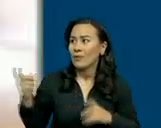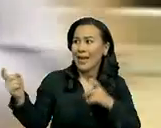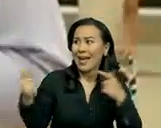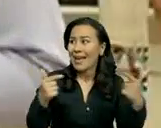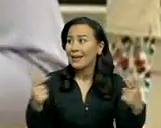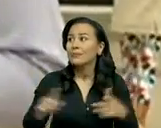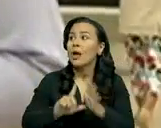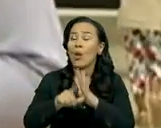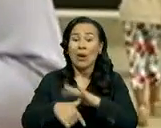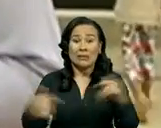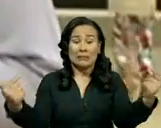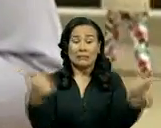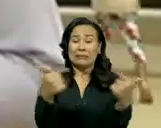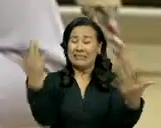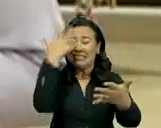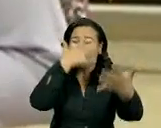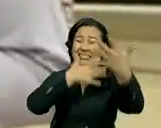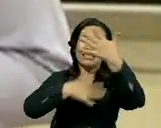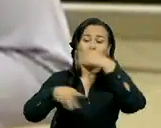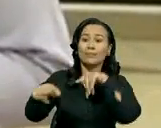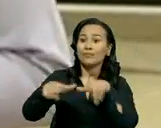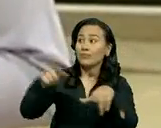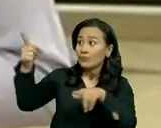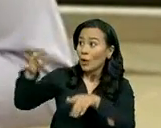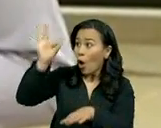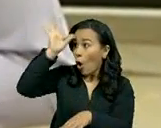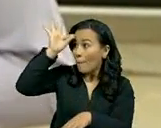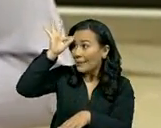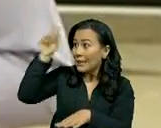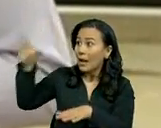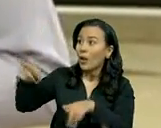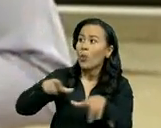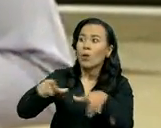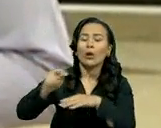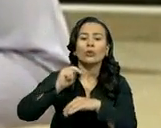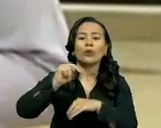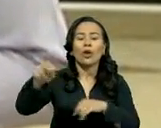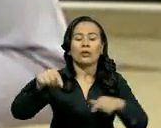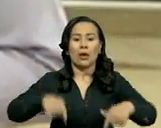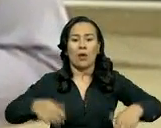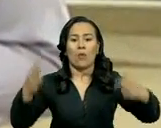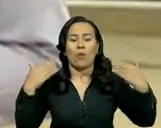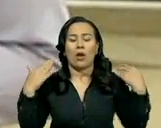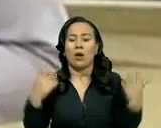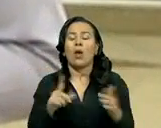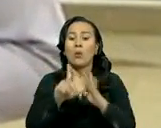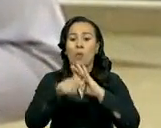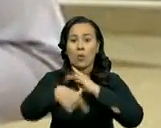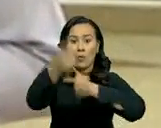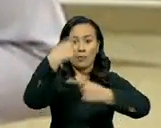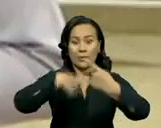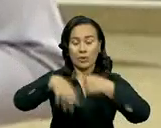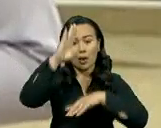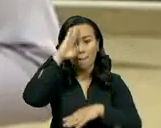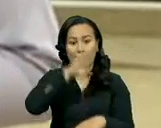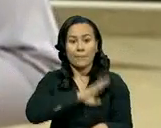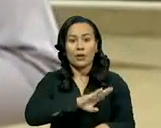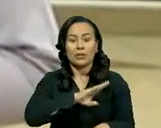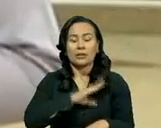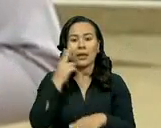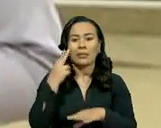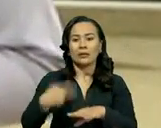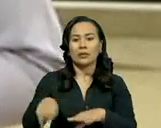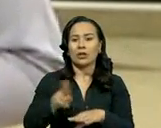Luego de los incidentes registrados en este centro de salud tipo C ubicado en el noroeste de Guayaquil, inmediatamente llegó la Policía Nacional, que quedó